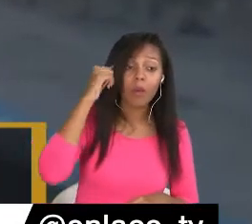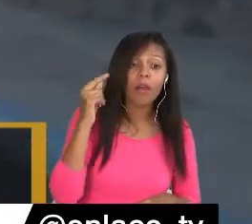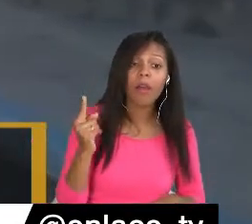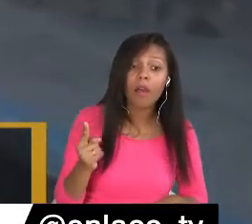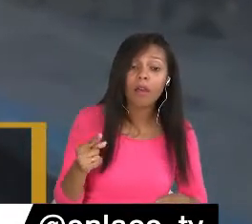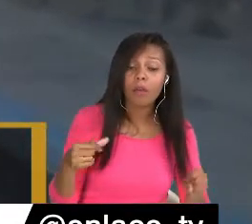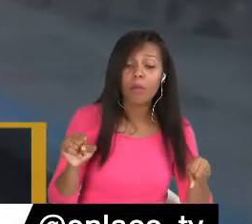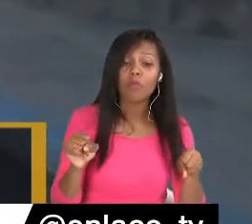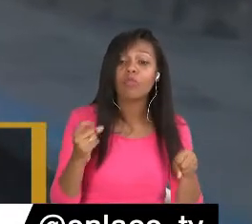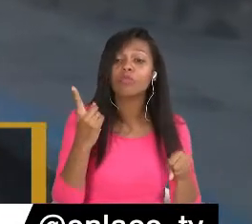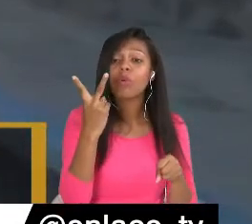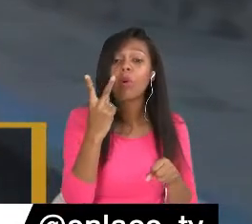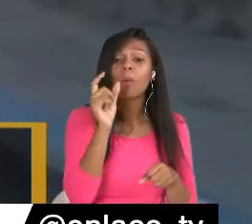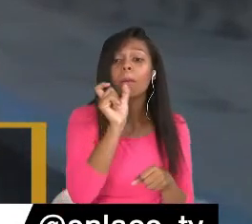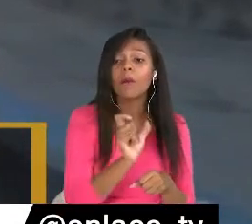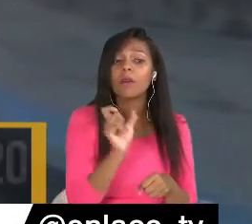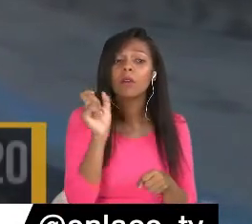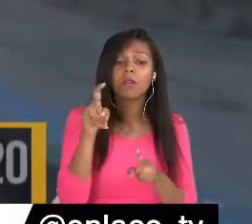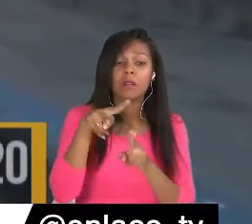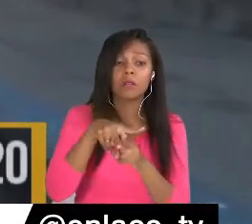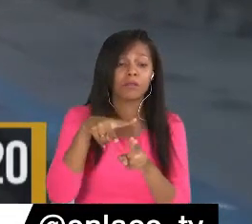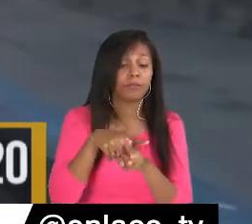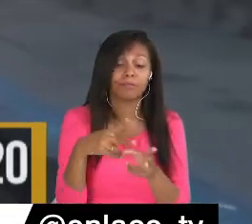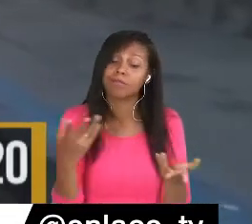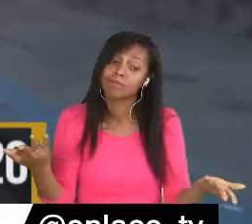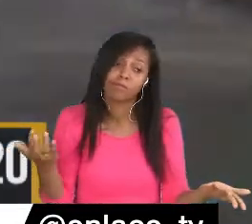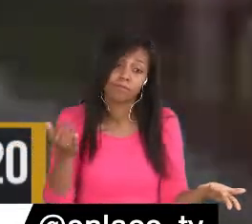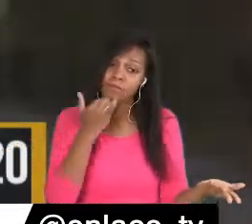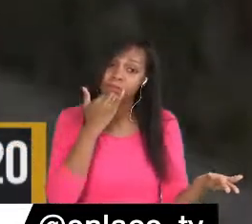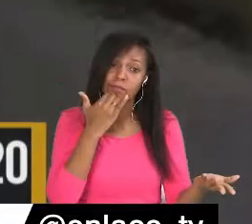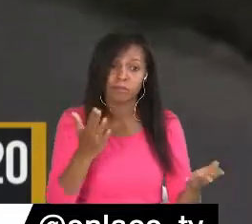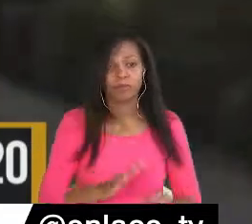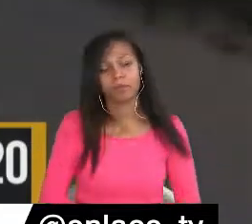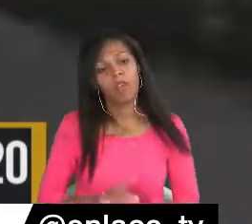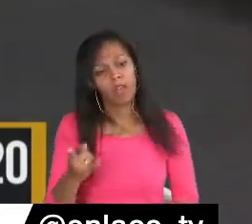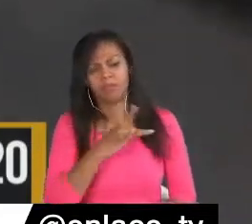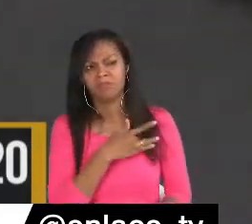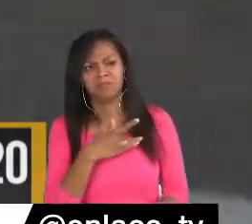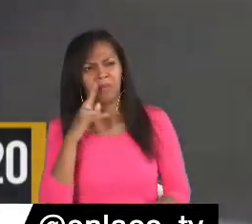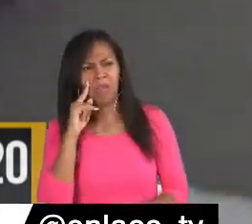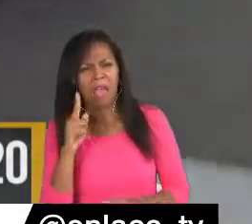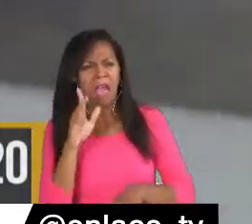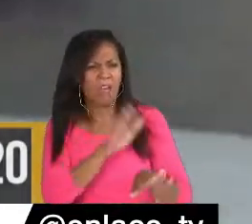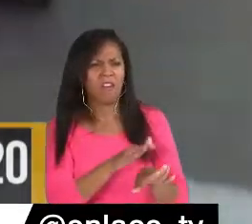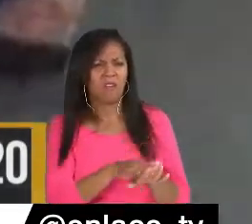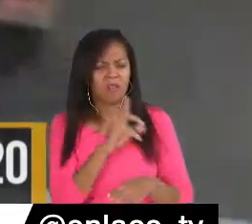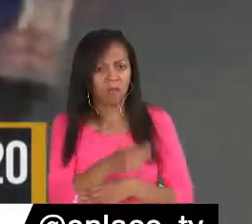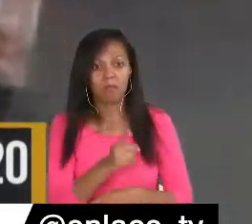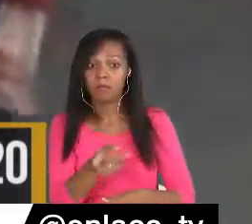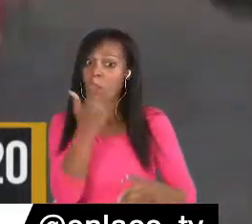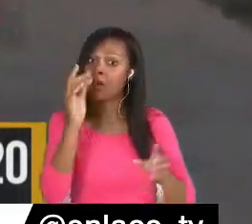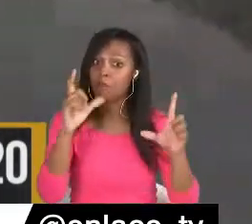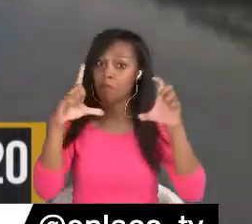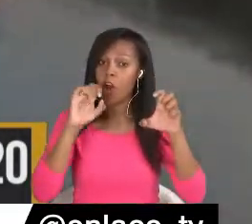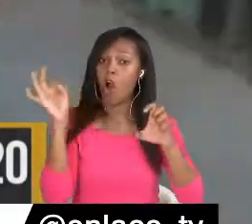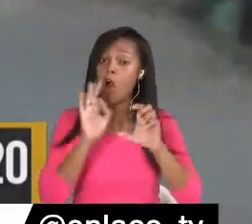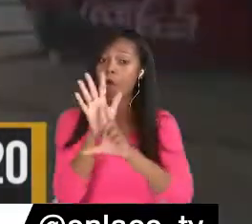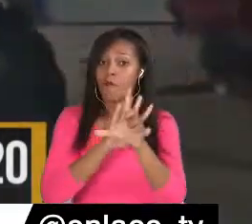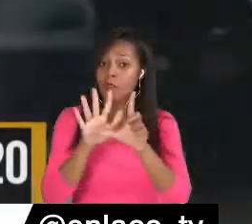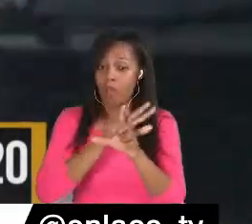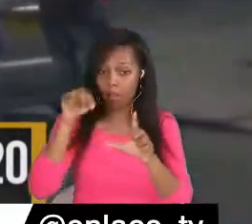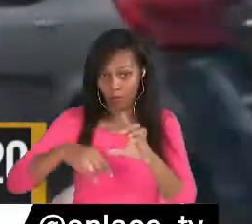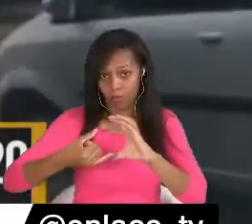para dos pasajeros. No hay derecho, señores. Si usted tiene alguna queja o denuncia, no olvide enviar sus fotos o videos a este número de